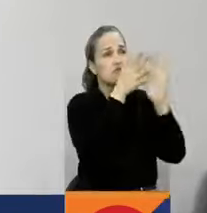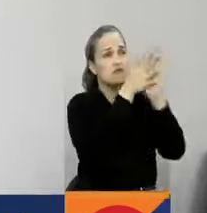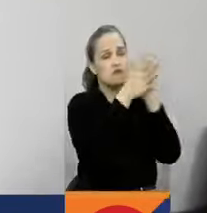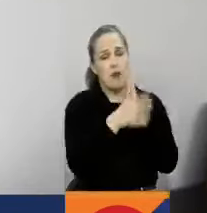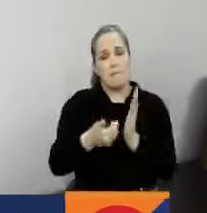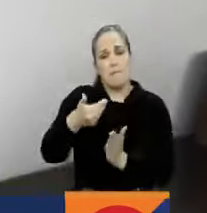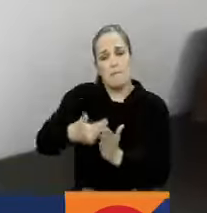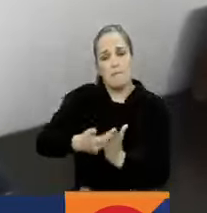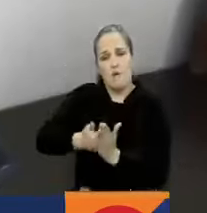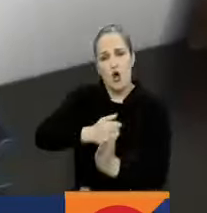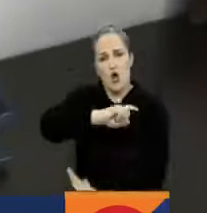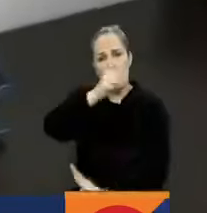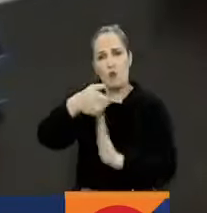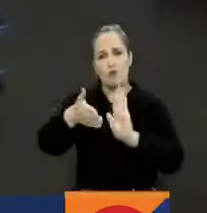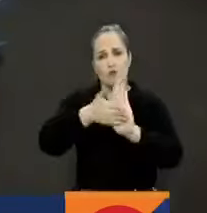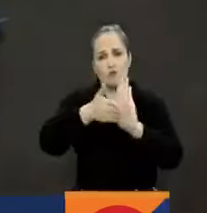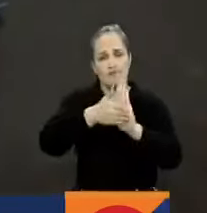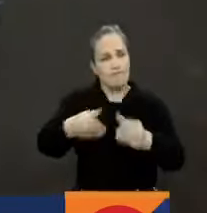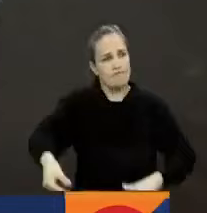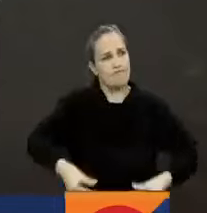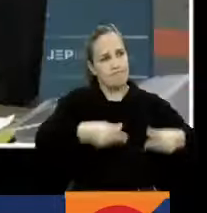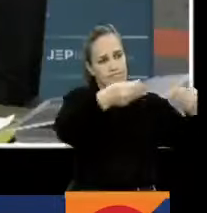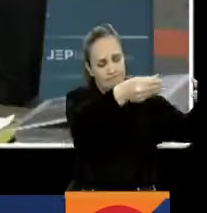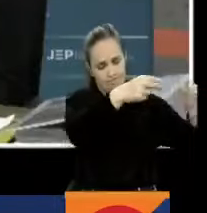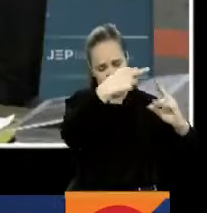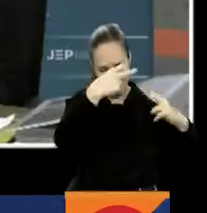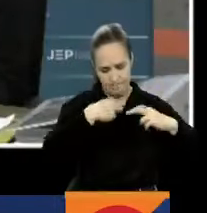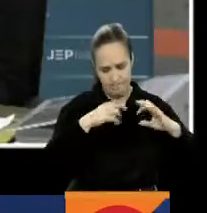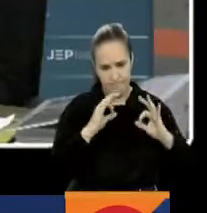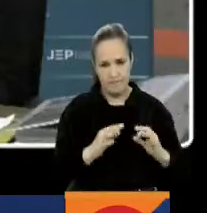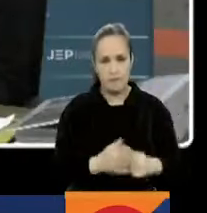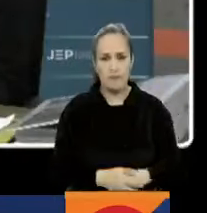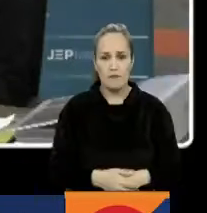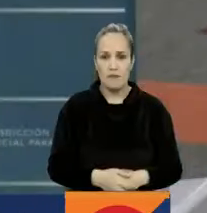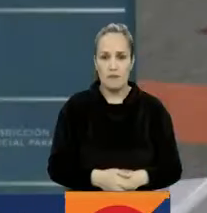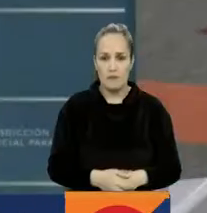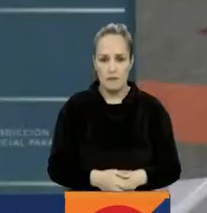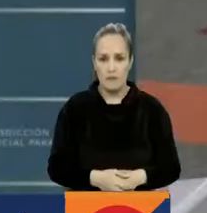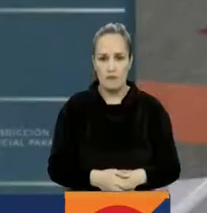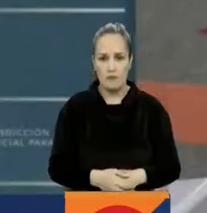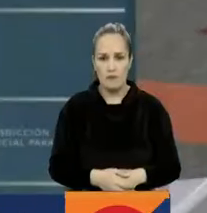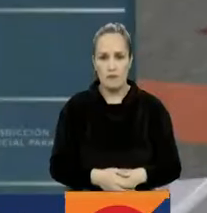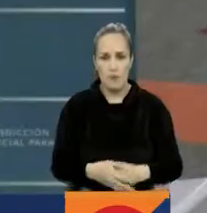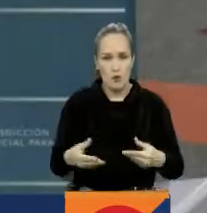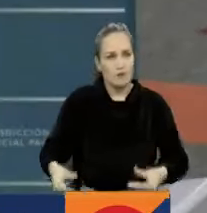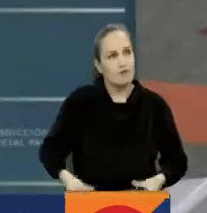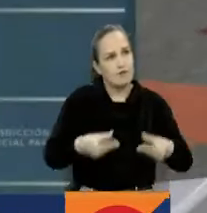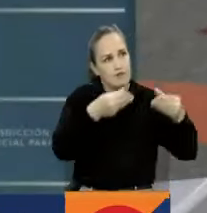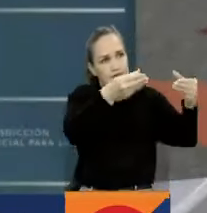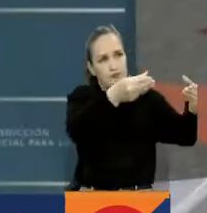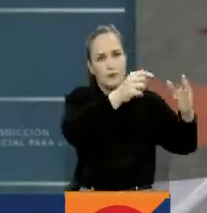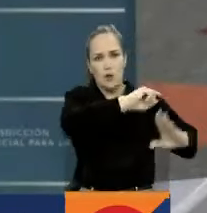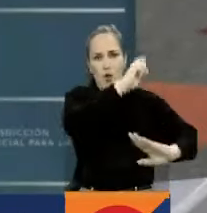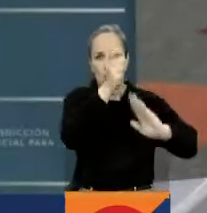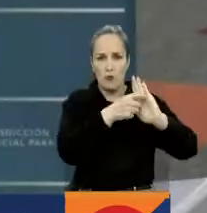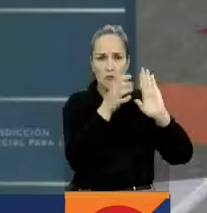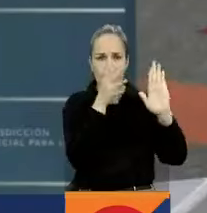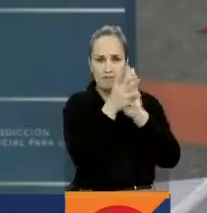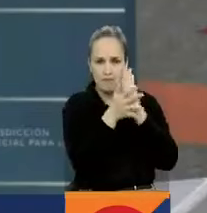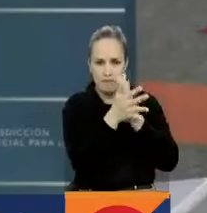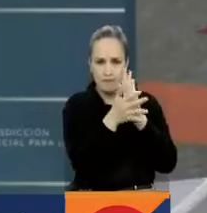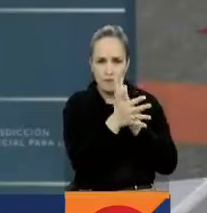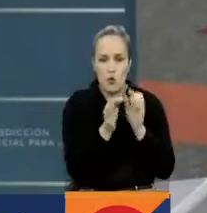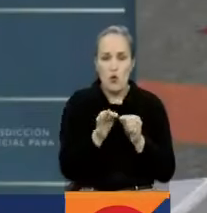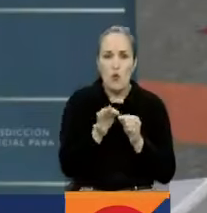documentación que soporte su accionar delincuencial y voy aar sobre los casos que que cité sobre el